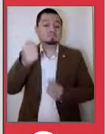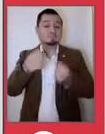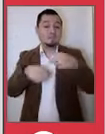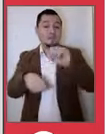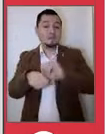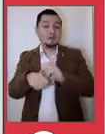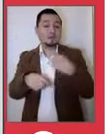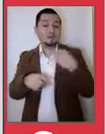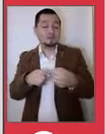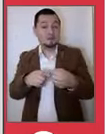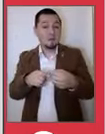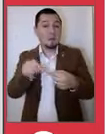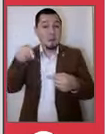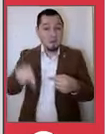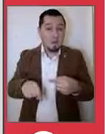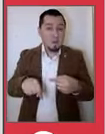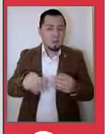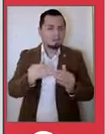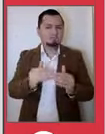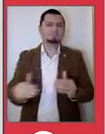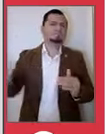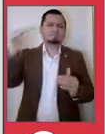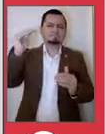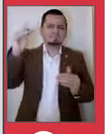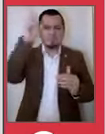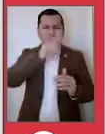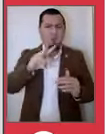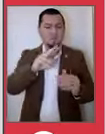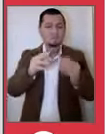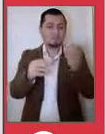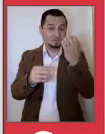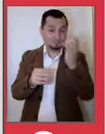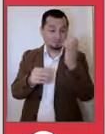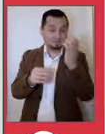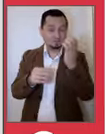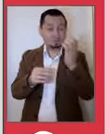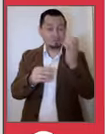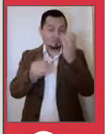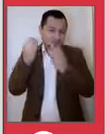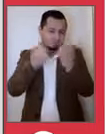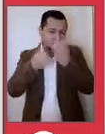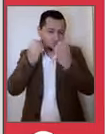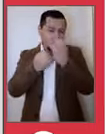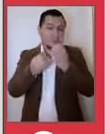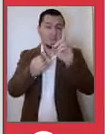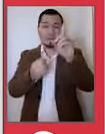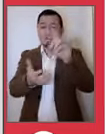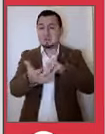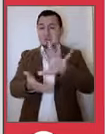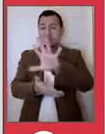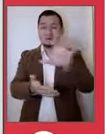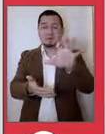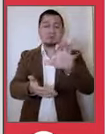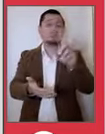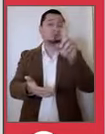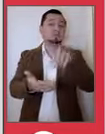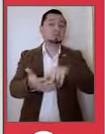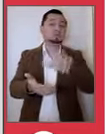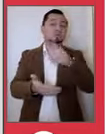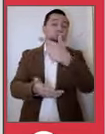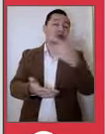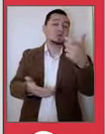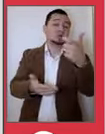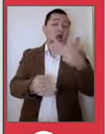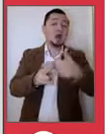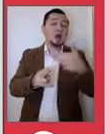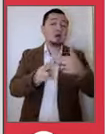y hoy en esta segunda semana del mes de enero nos hemos estado moviendo entre los 1.500 y los 1700 hasta